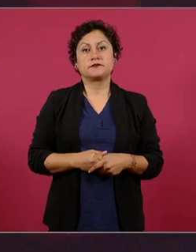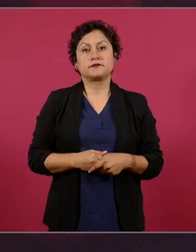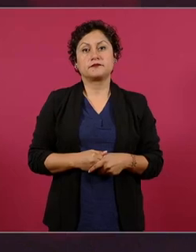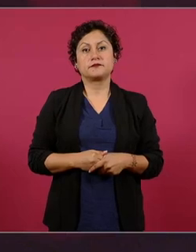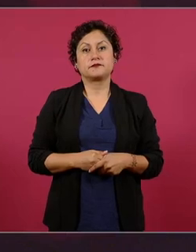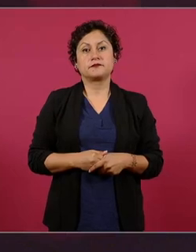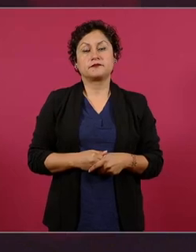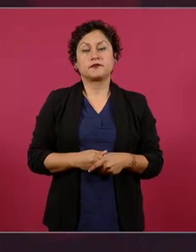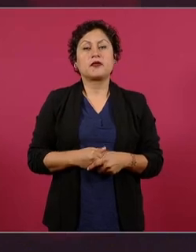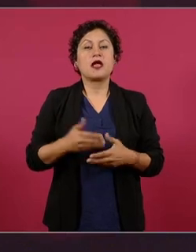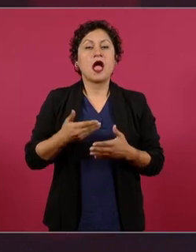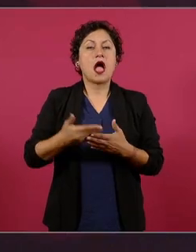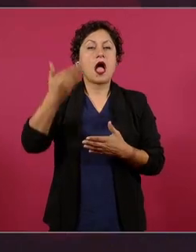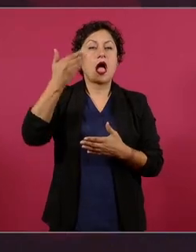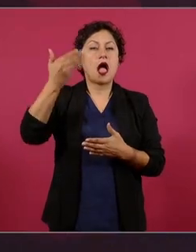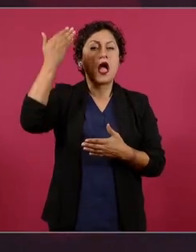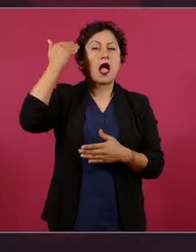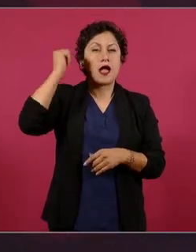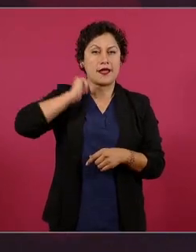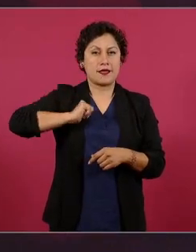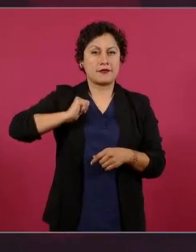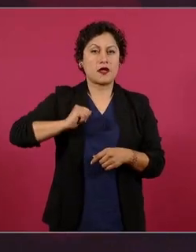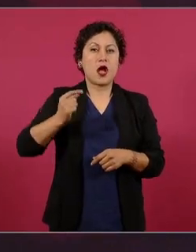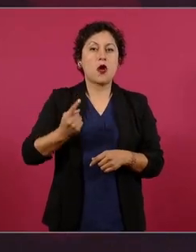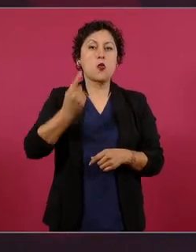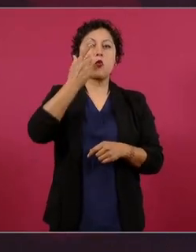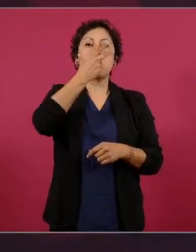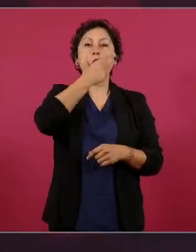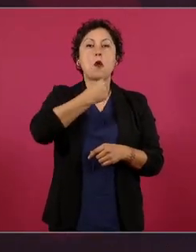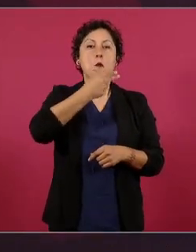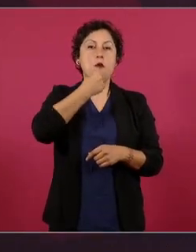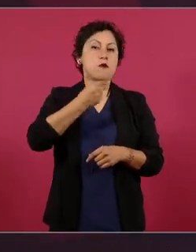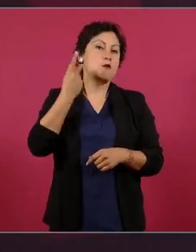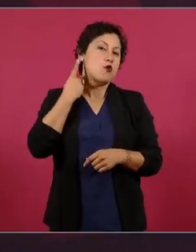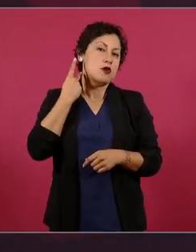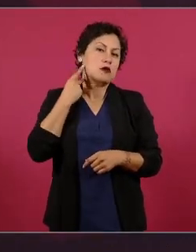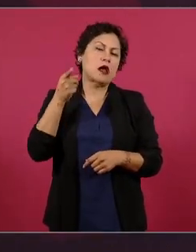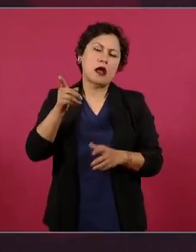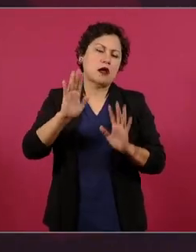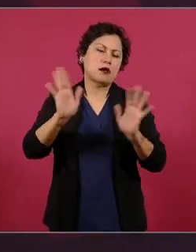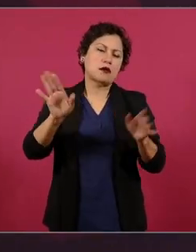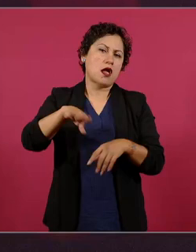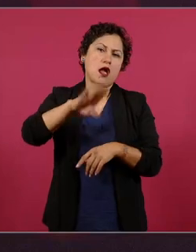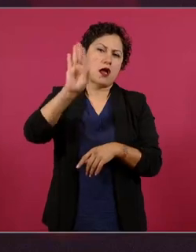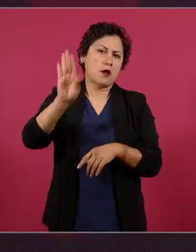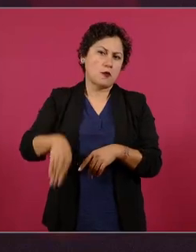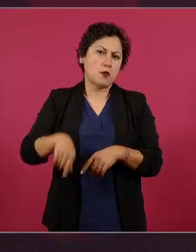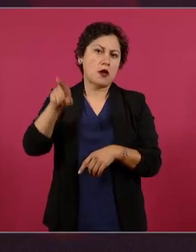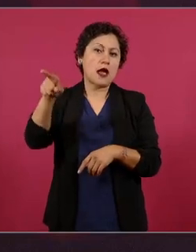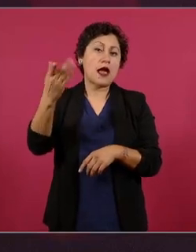de los de antes, ya afinado, que decía que